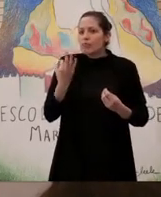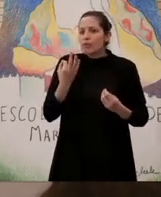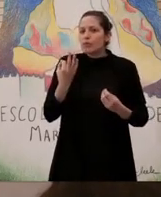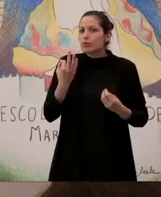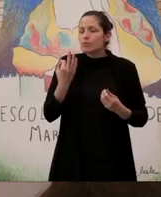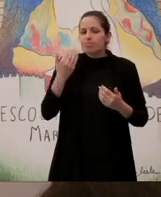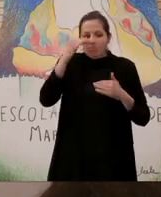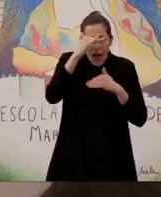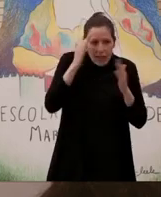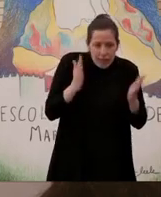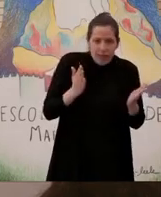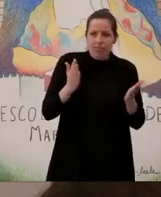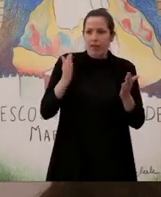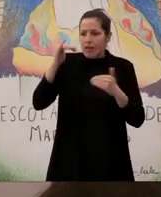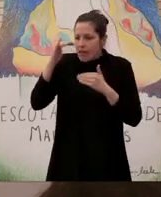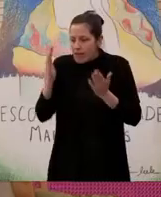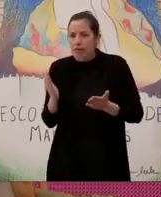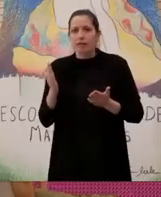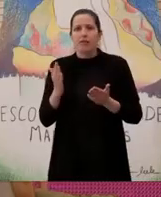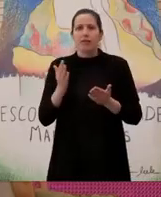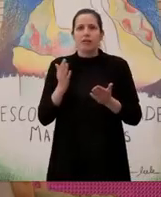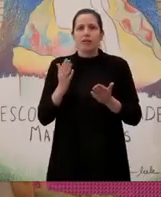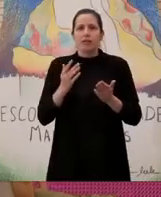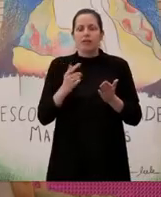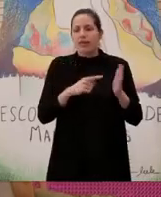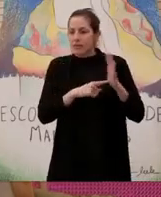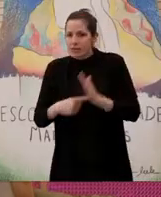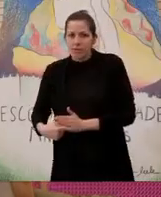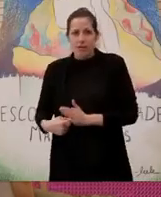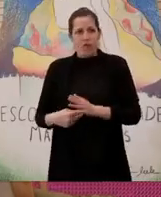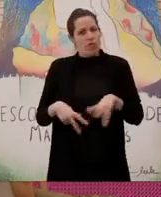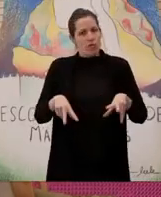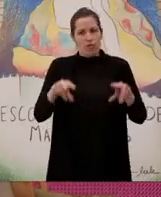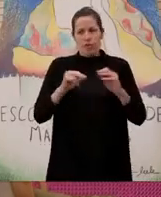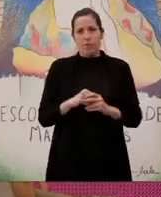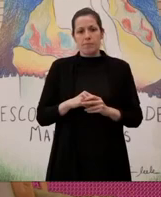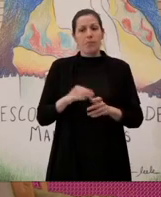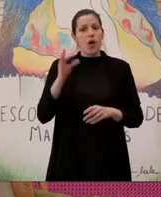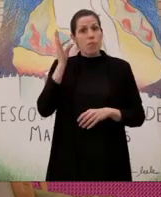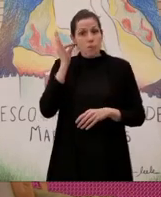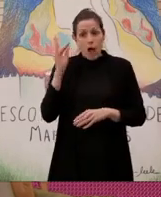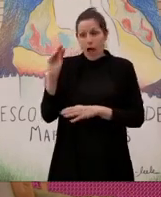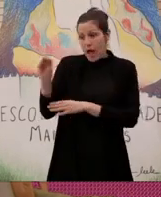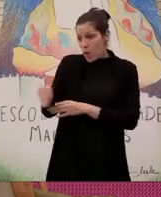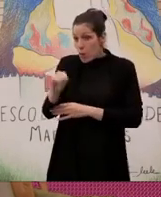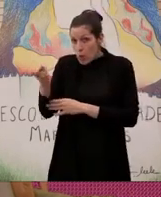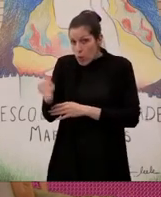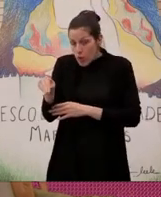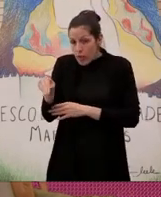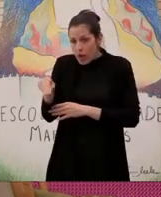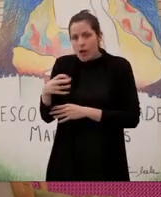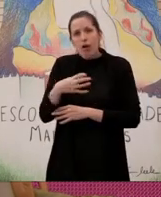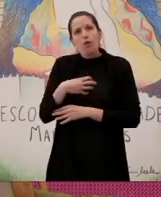acabar con esas contradicciones y esas discriminaciones una mujer que coida no puede ser una trabajadora pobre